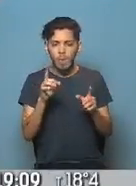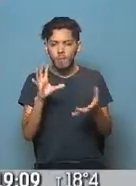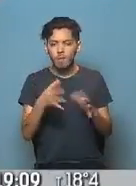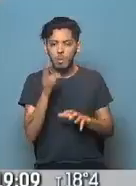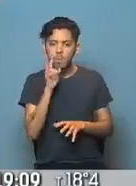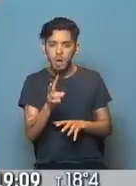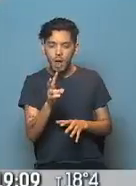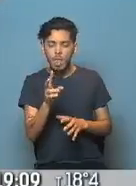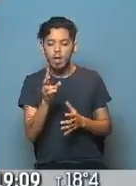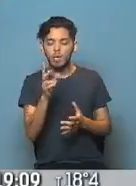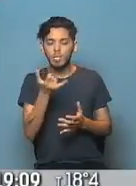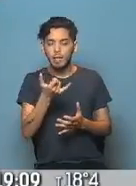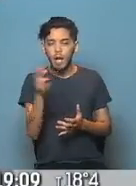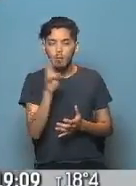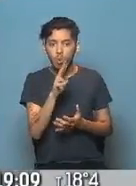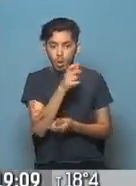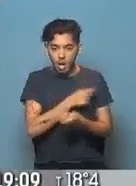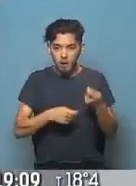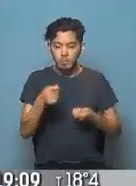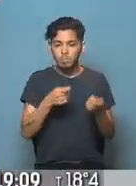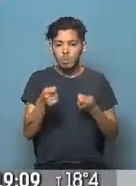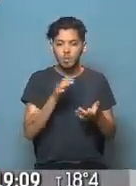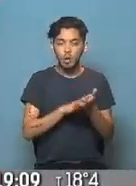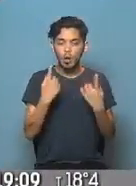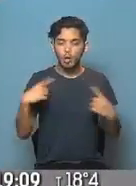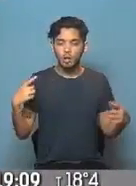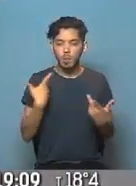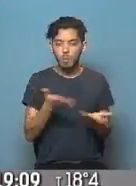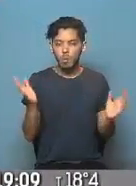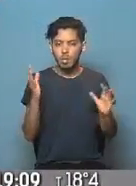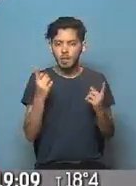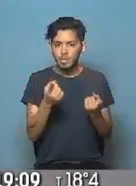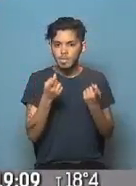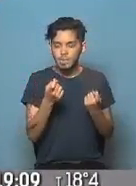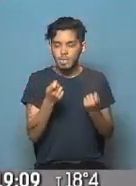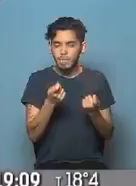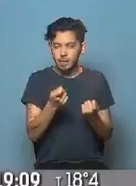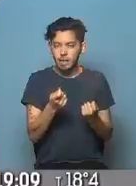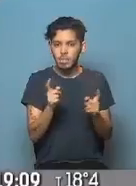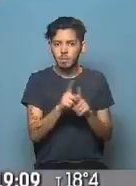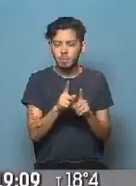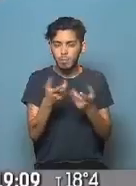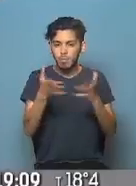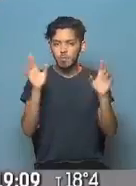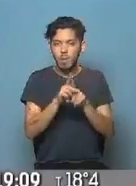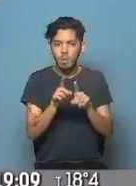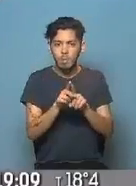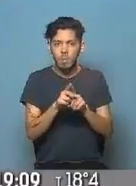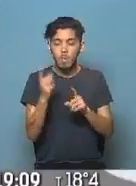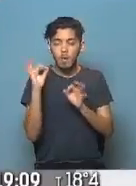la administración de los recursos públicos, de la exigencia de transparencia. Le cuento un hecho: cuando yo llegué al